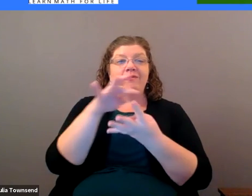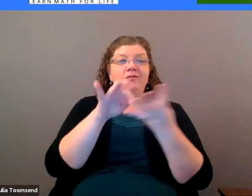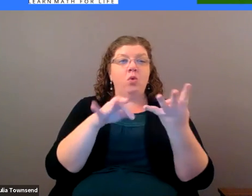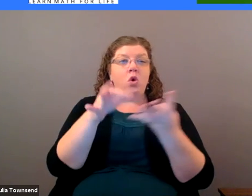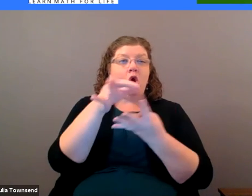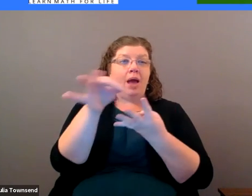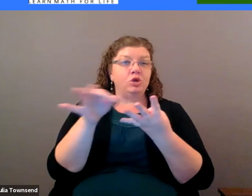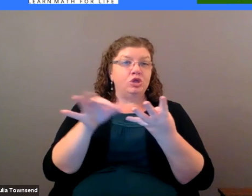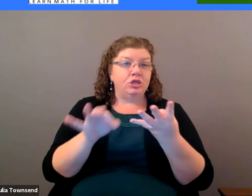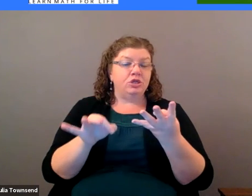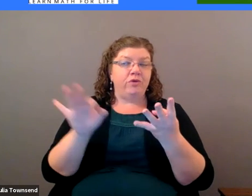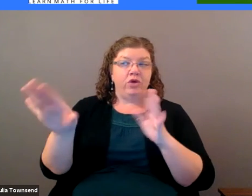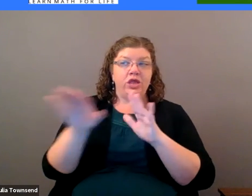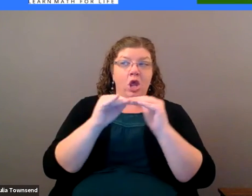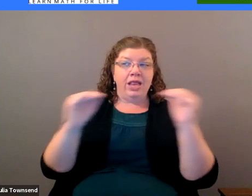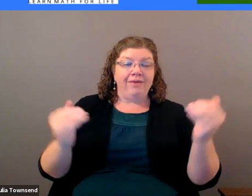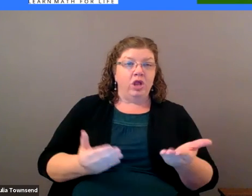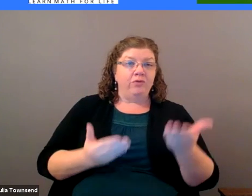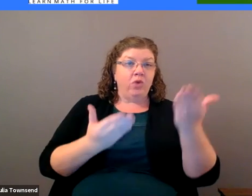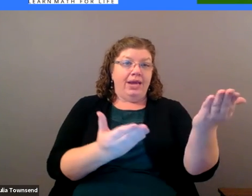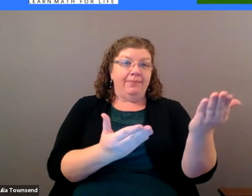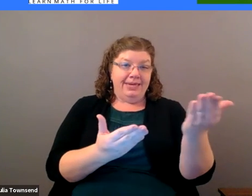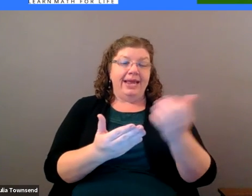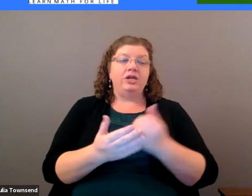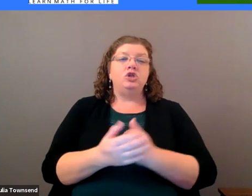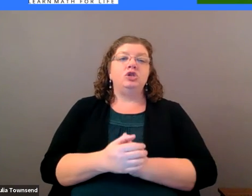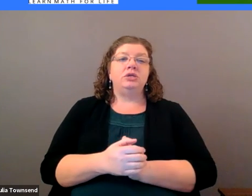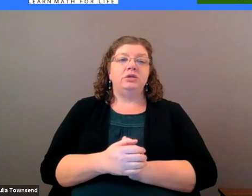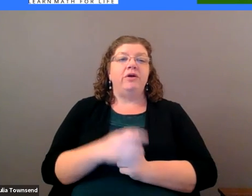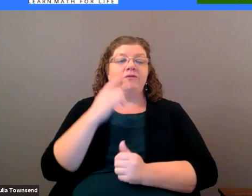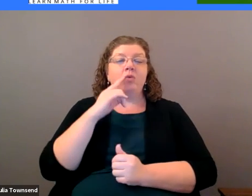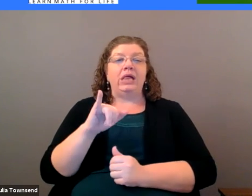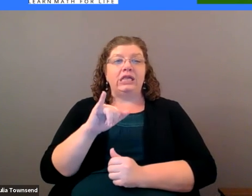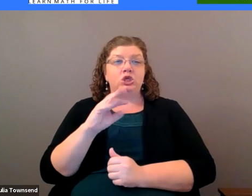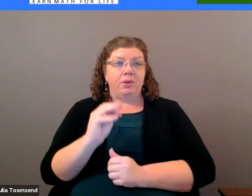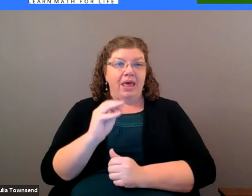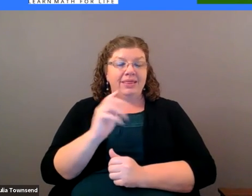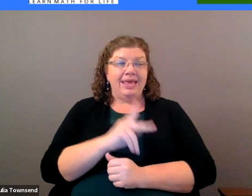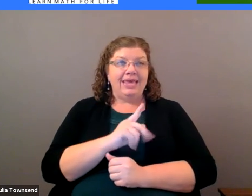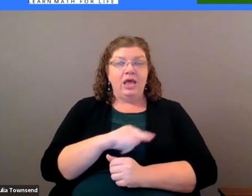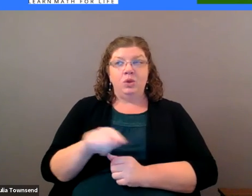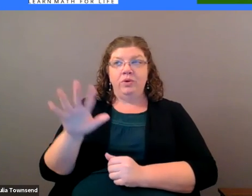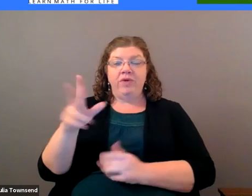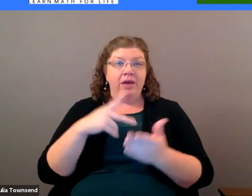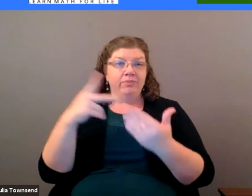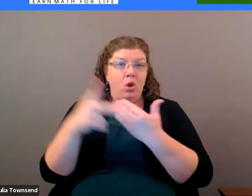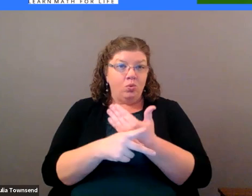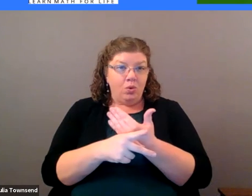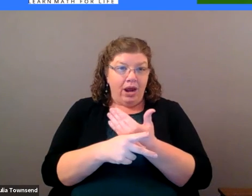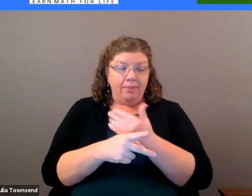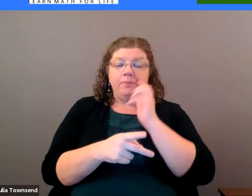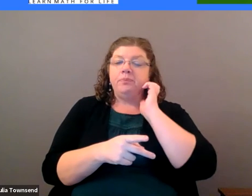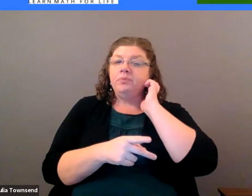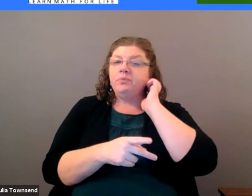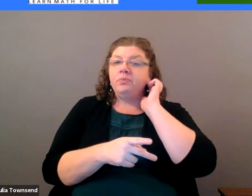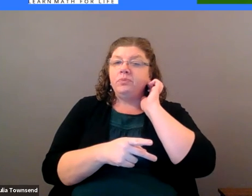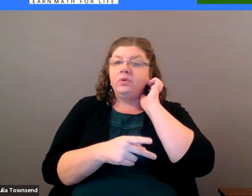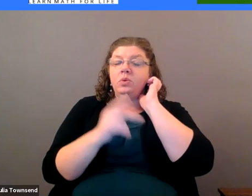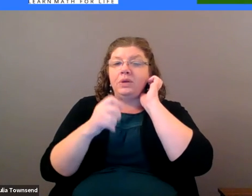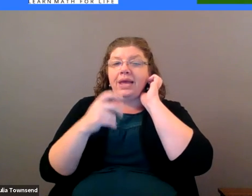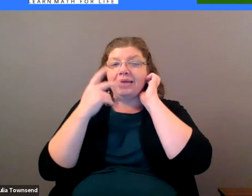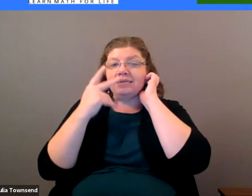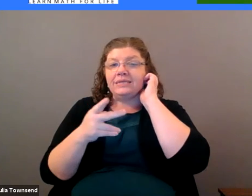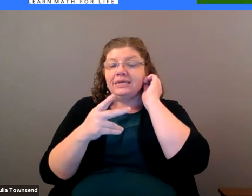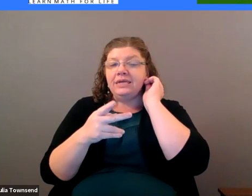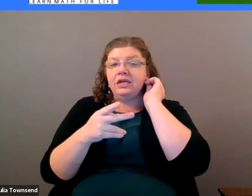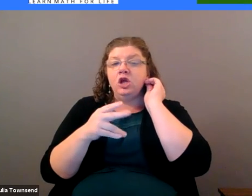4 opciones para su nivel de recomendación para este programa de Illustrative Math. Y como podemos ver,